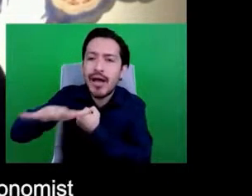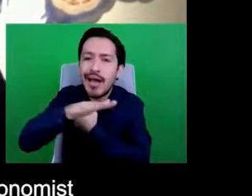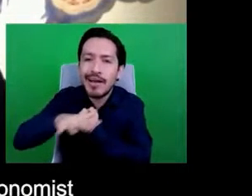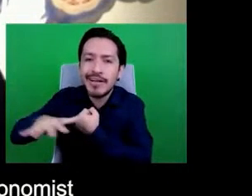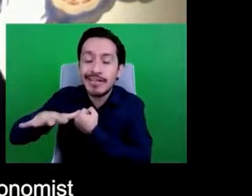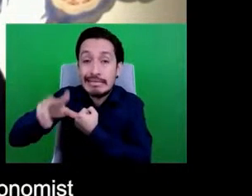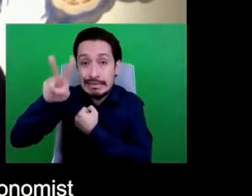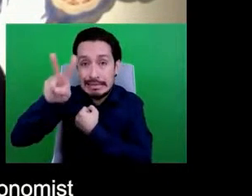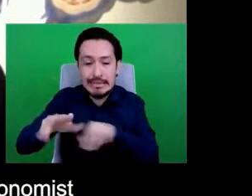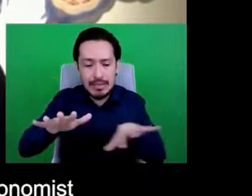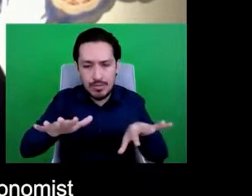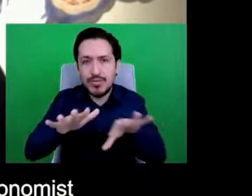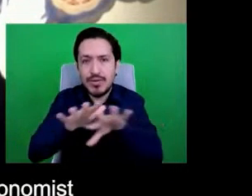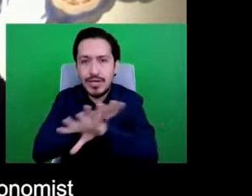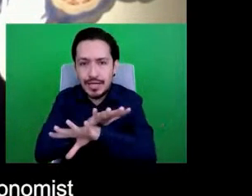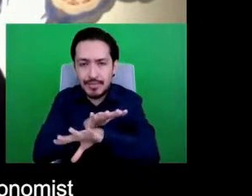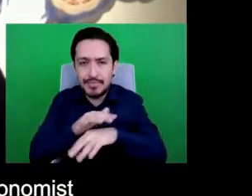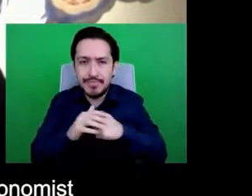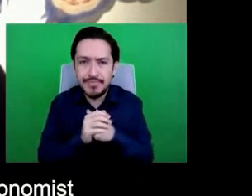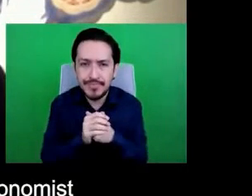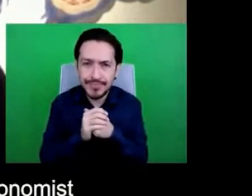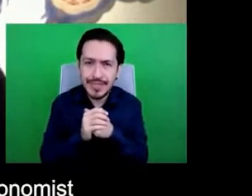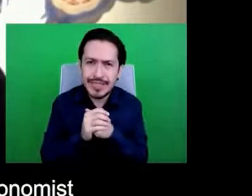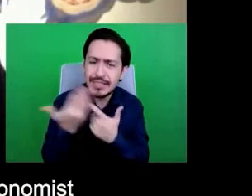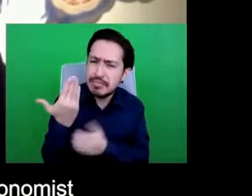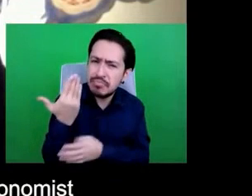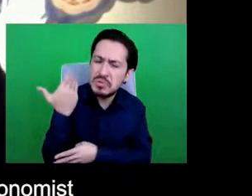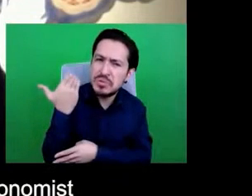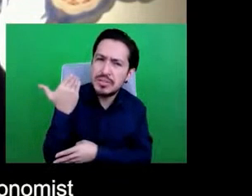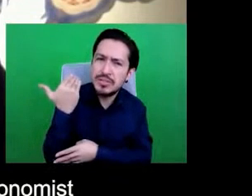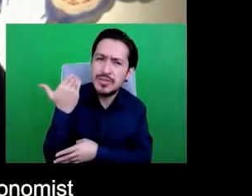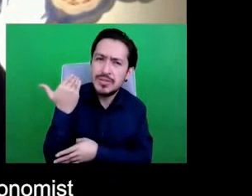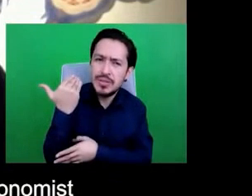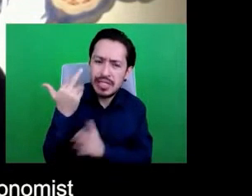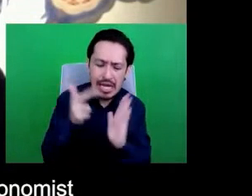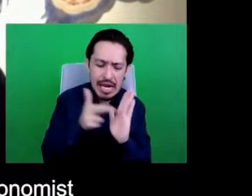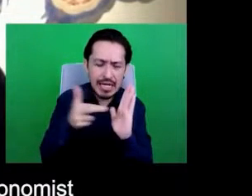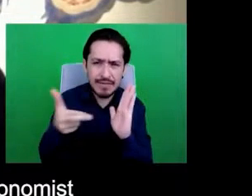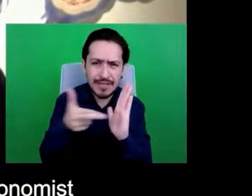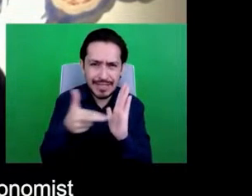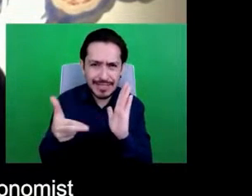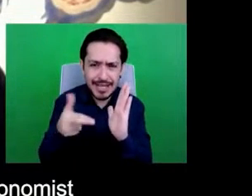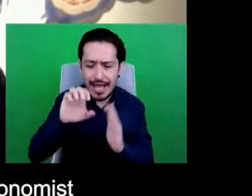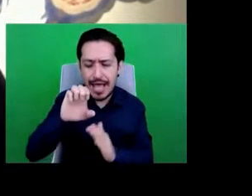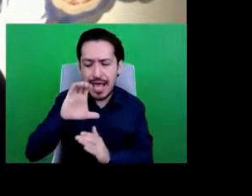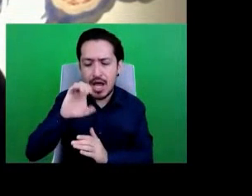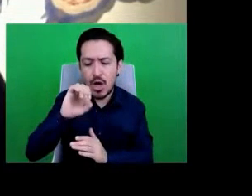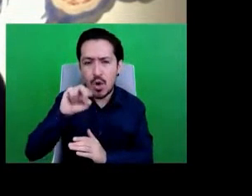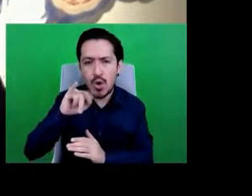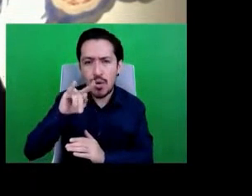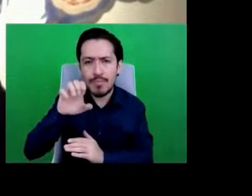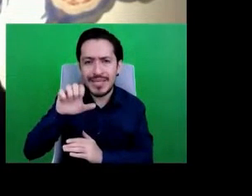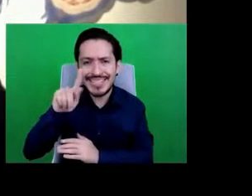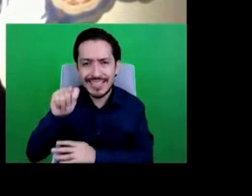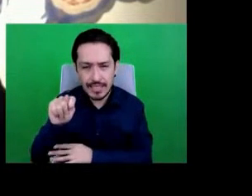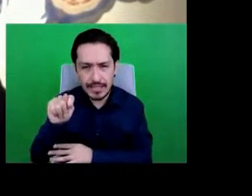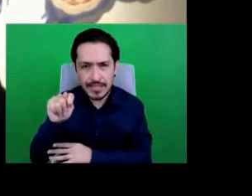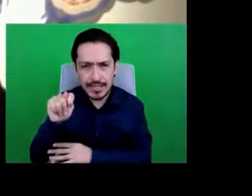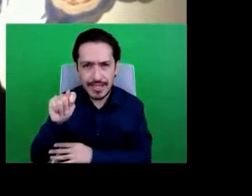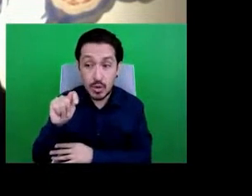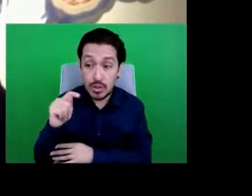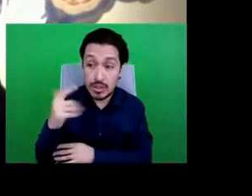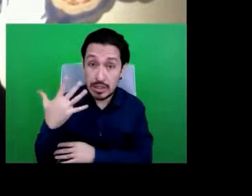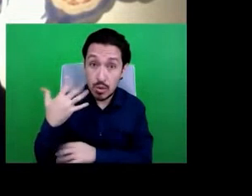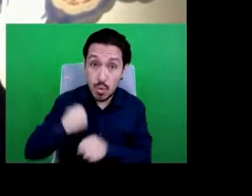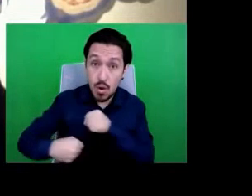De hecho, un informe reciente en la revista The Economist estimó que en Estados Unidos, en los últimos